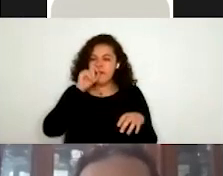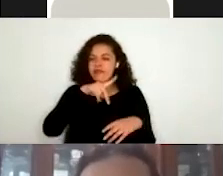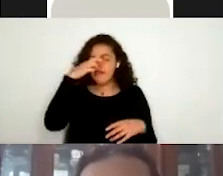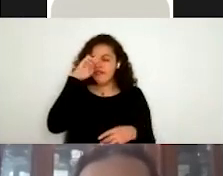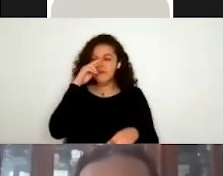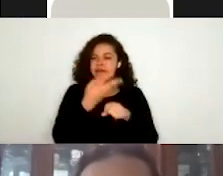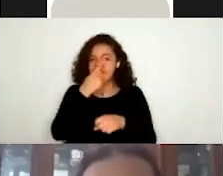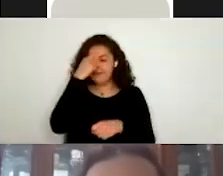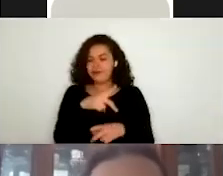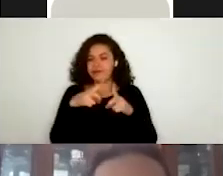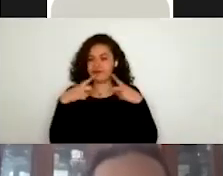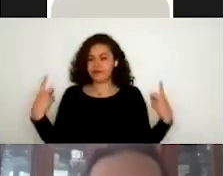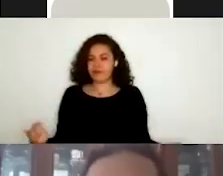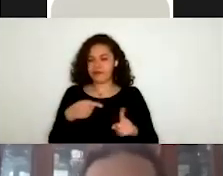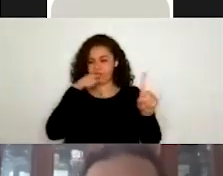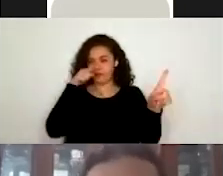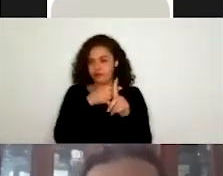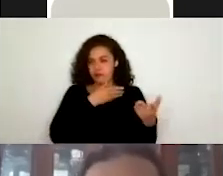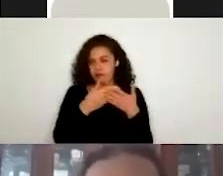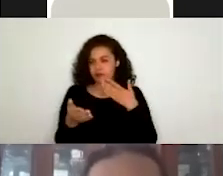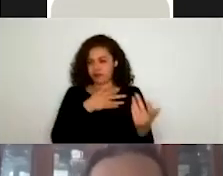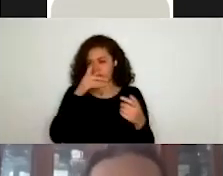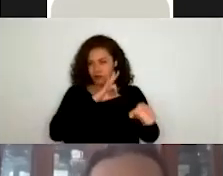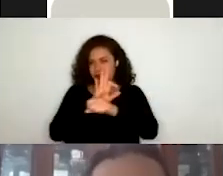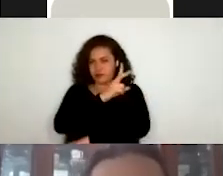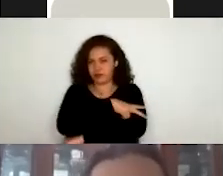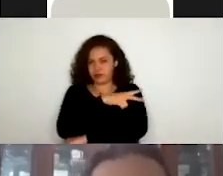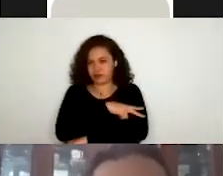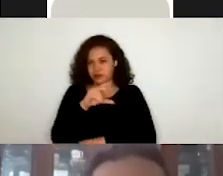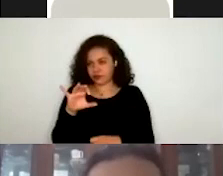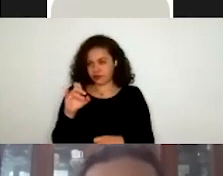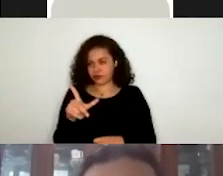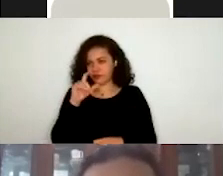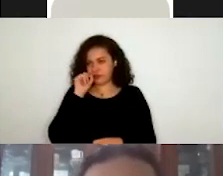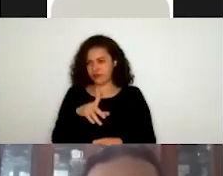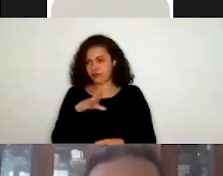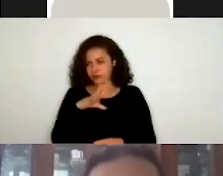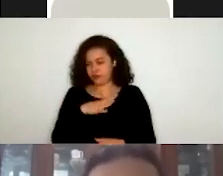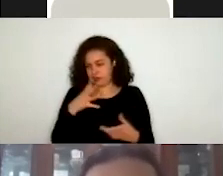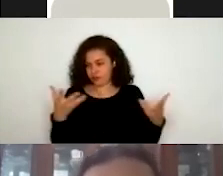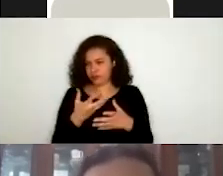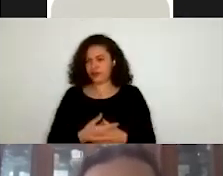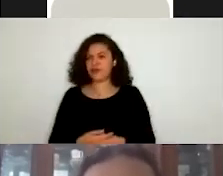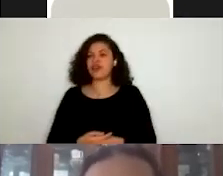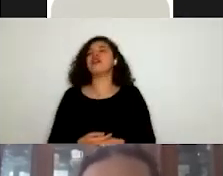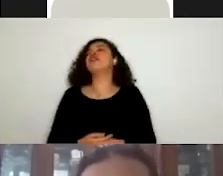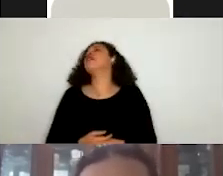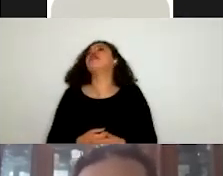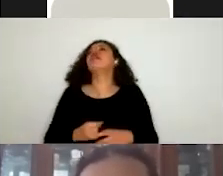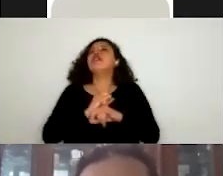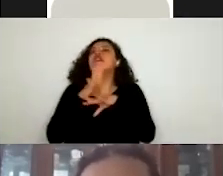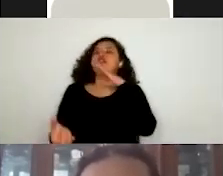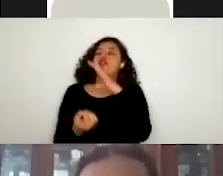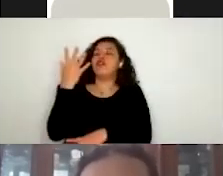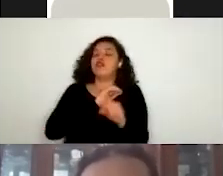de desarrollar y dirigir las acciones de protección civil, así como elaborar, actualizar, operar